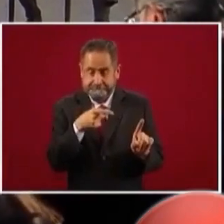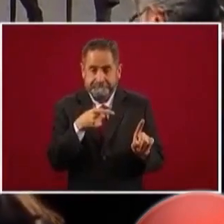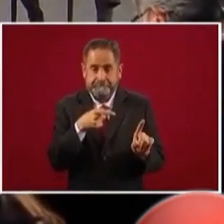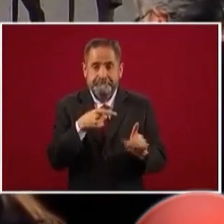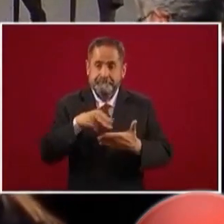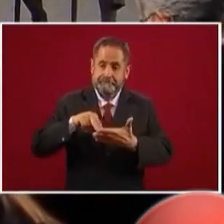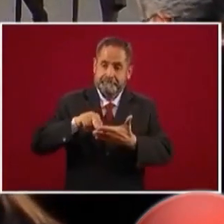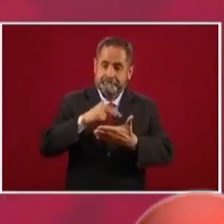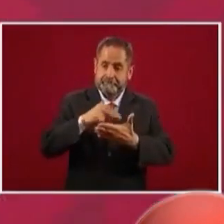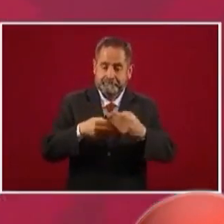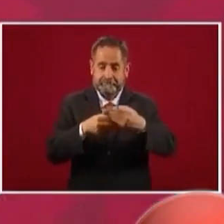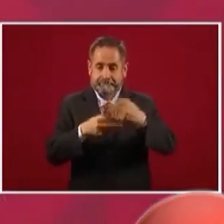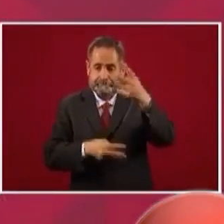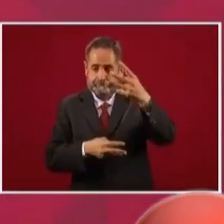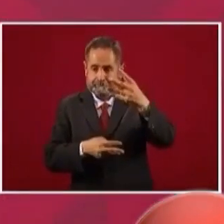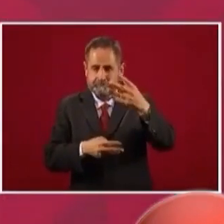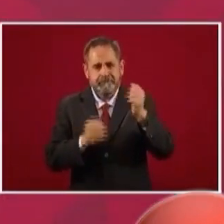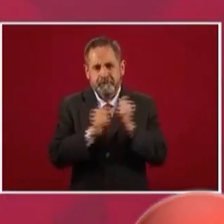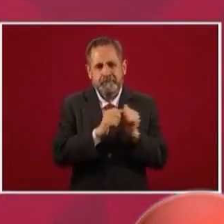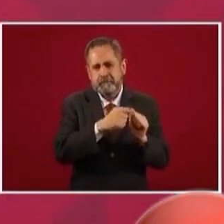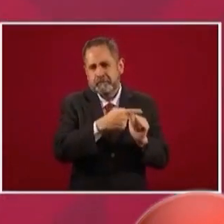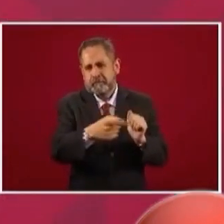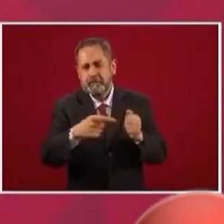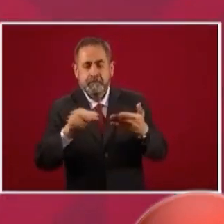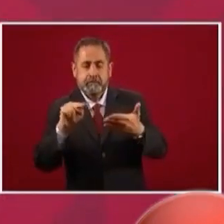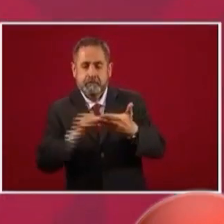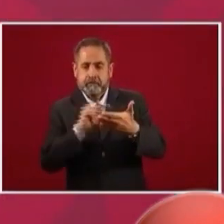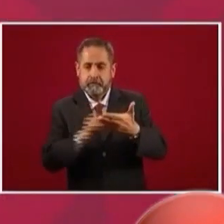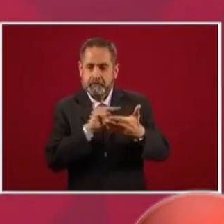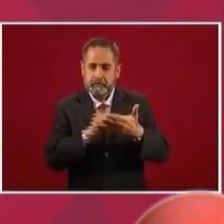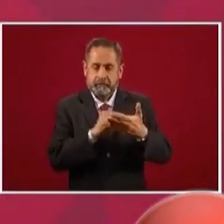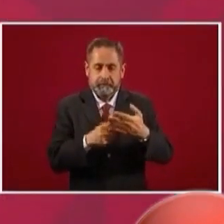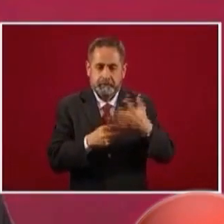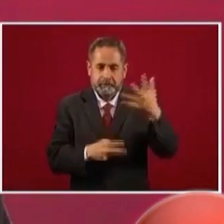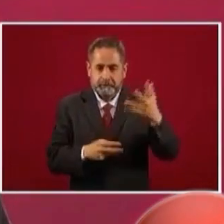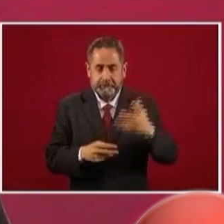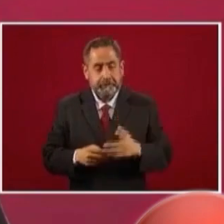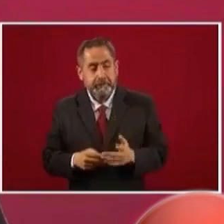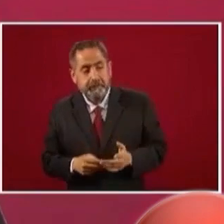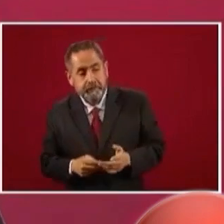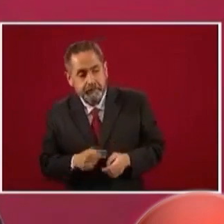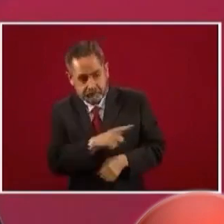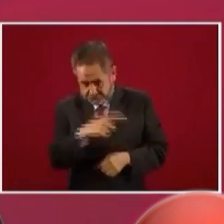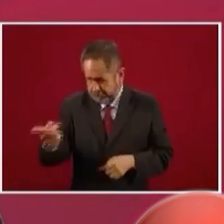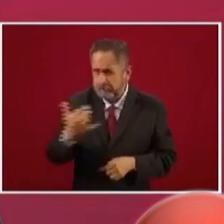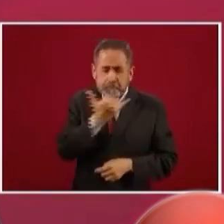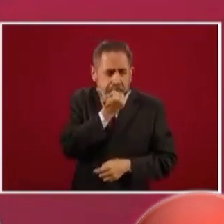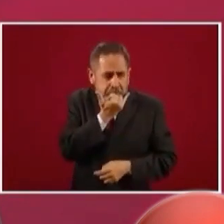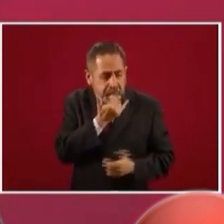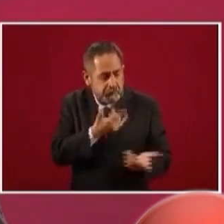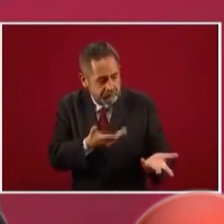Firmó un desplegado y otros. Estoy esperando que ofrezcan disculpa,